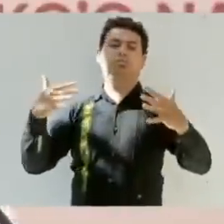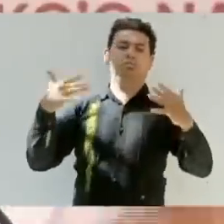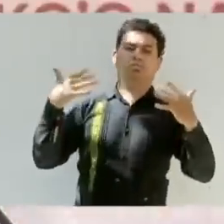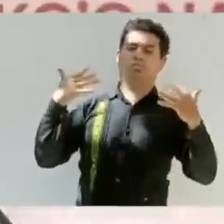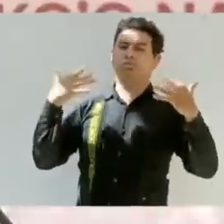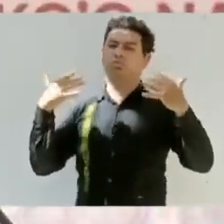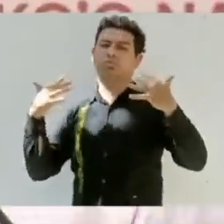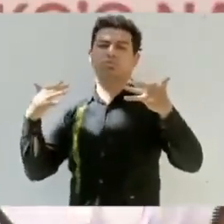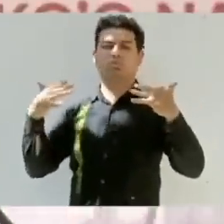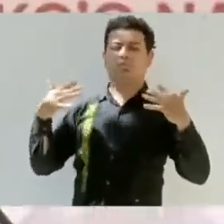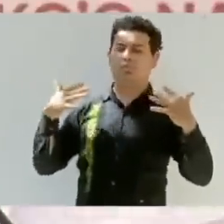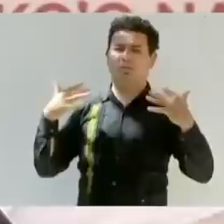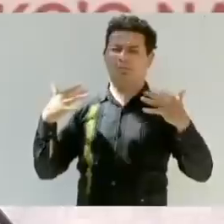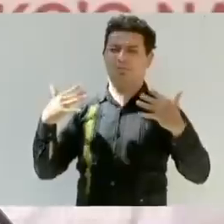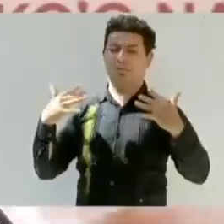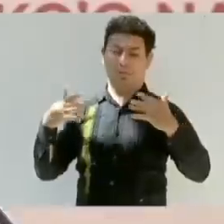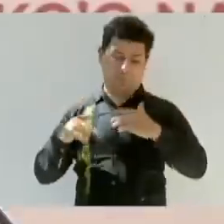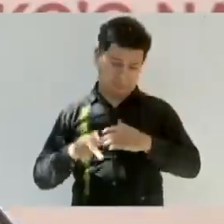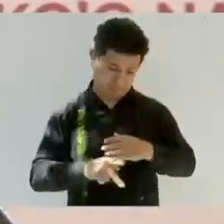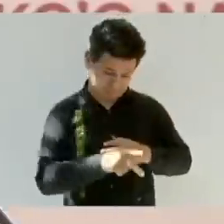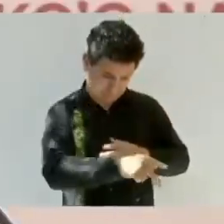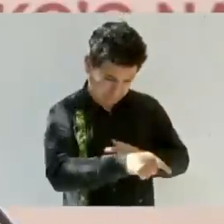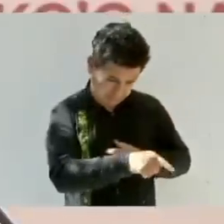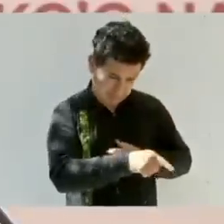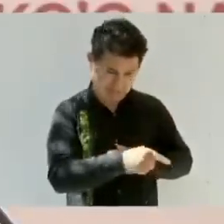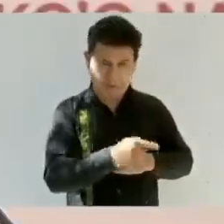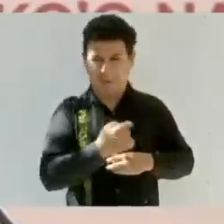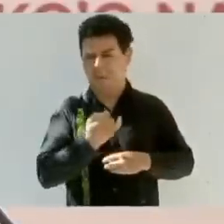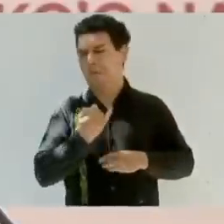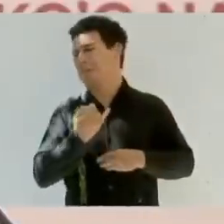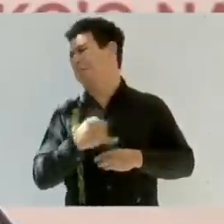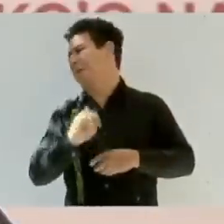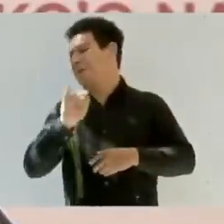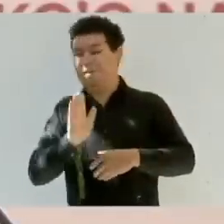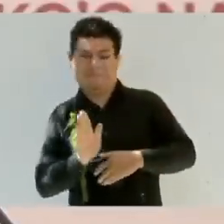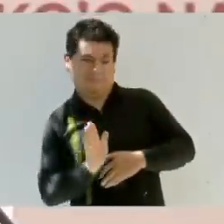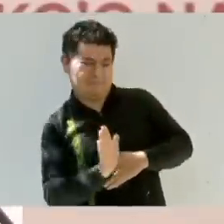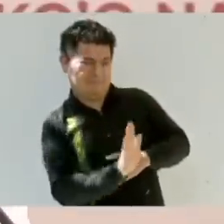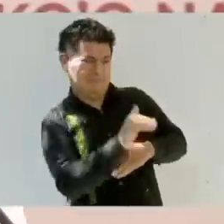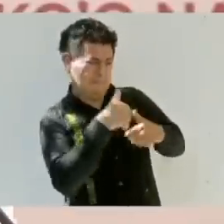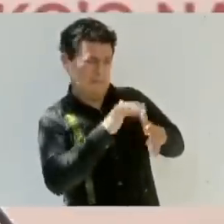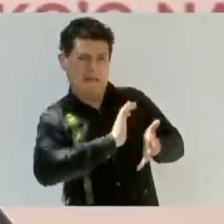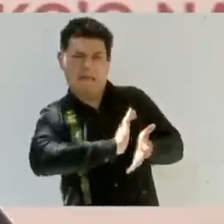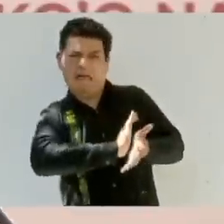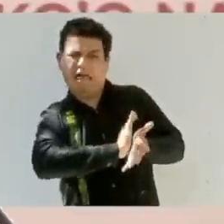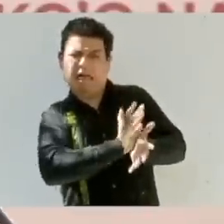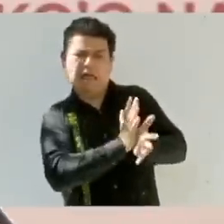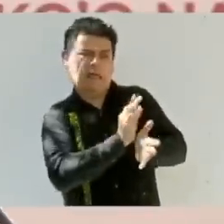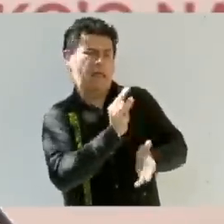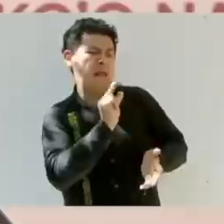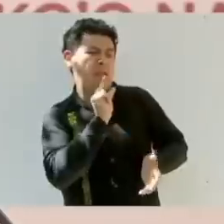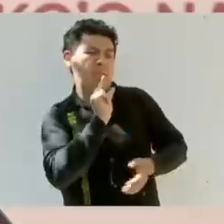Y no tomaban en cuenta, marginaban al pueblo, lo despreciaban.